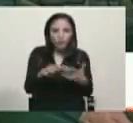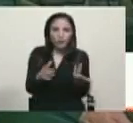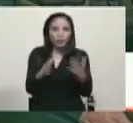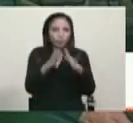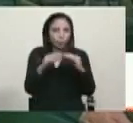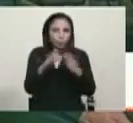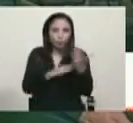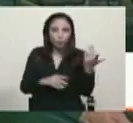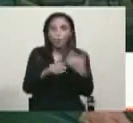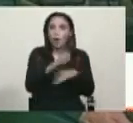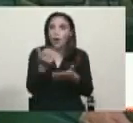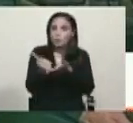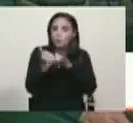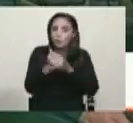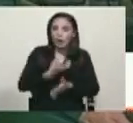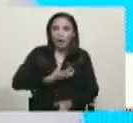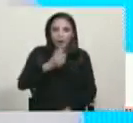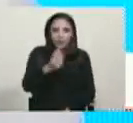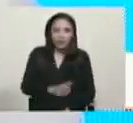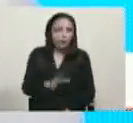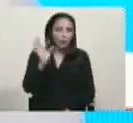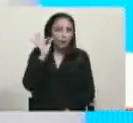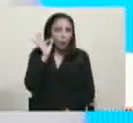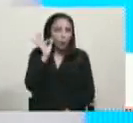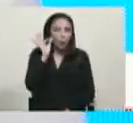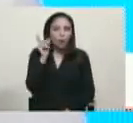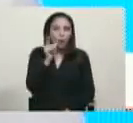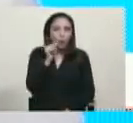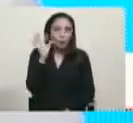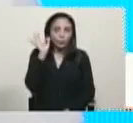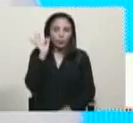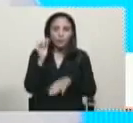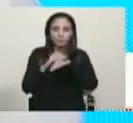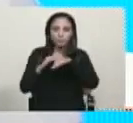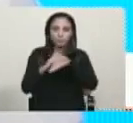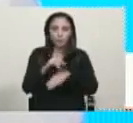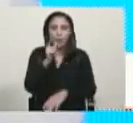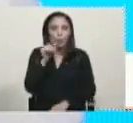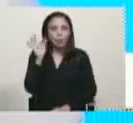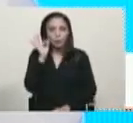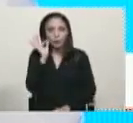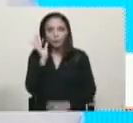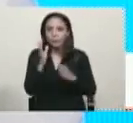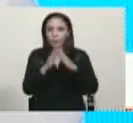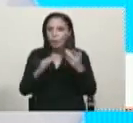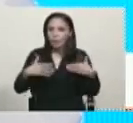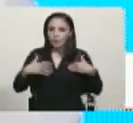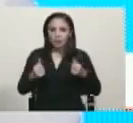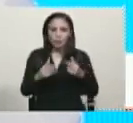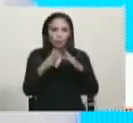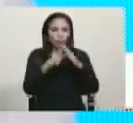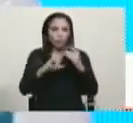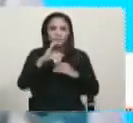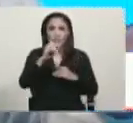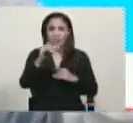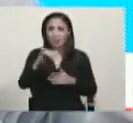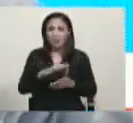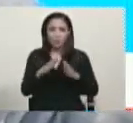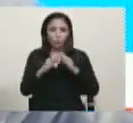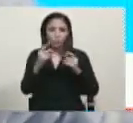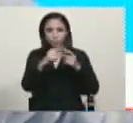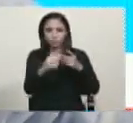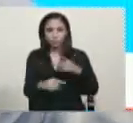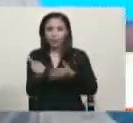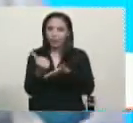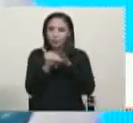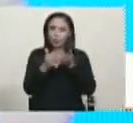de nuestros alcaldes, nuestras alcaldesas, del Poder Popular, en todas las áreas de salud integral comunitaria, las ASIC, con la ayuda de